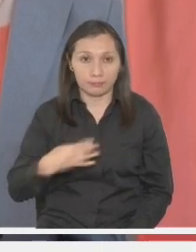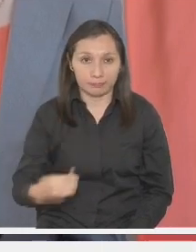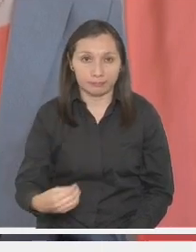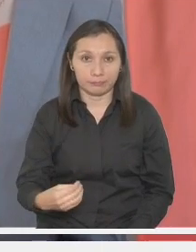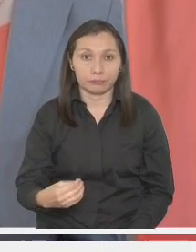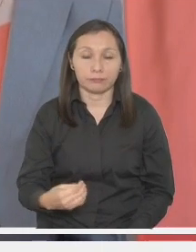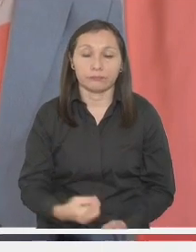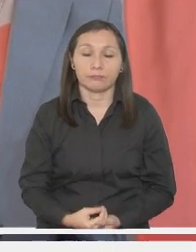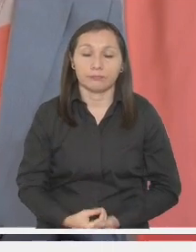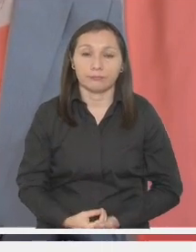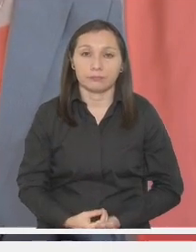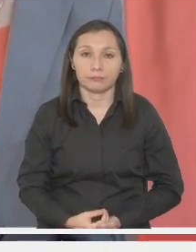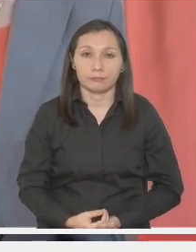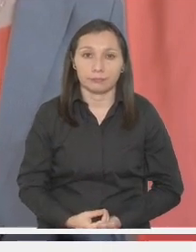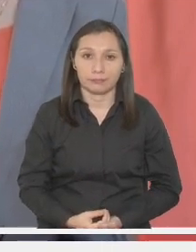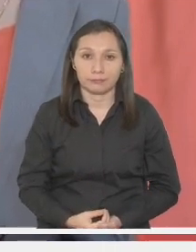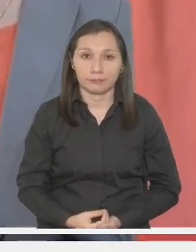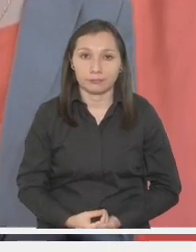sus hijos.